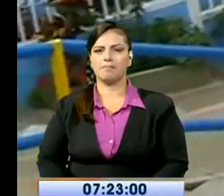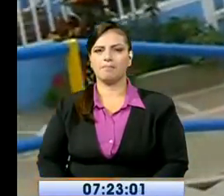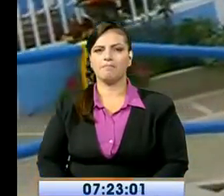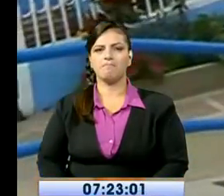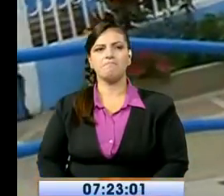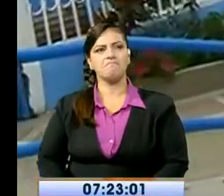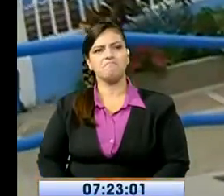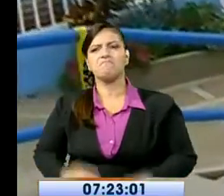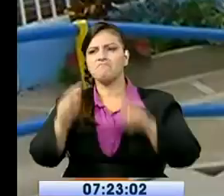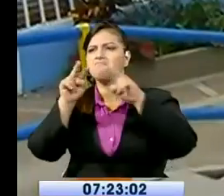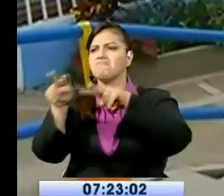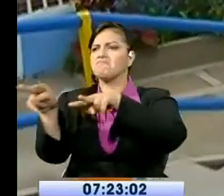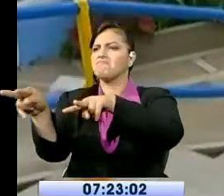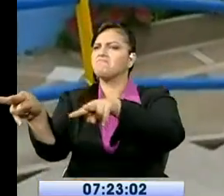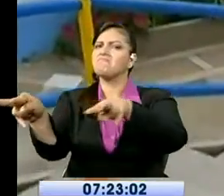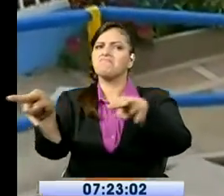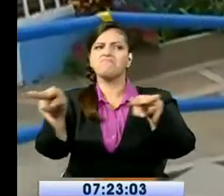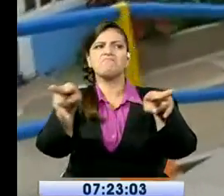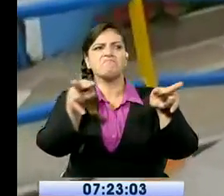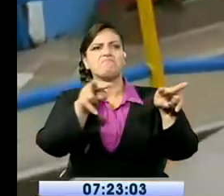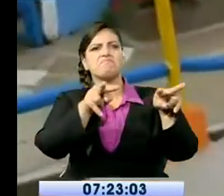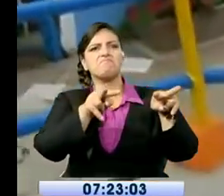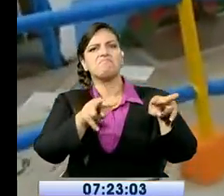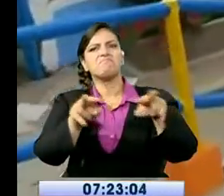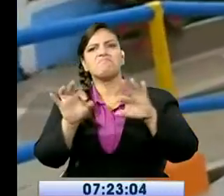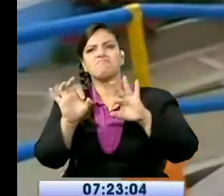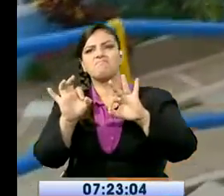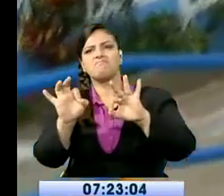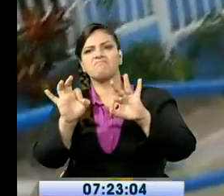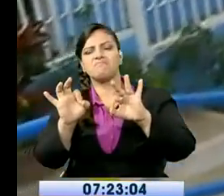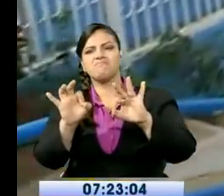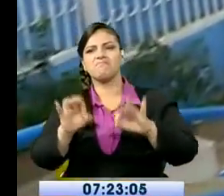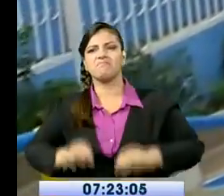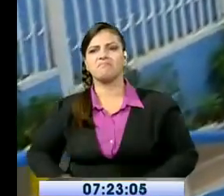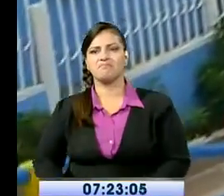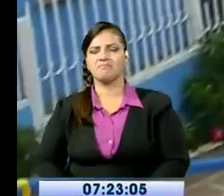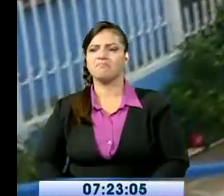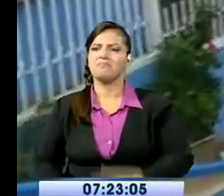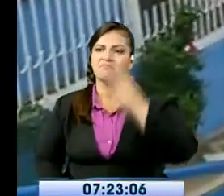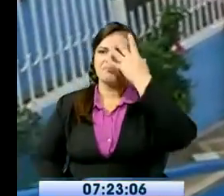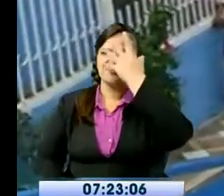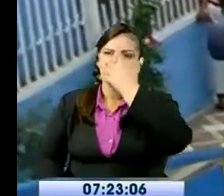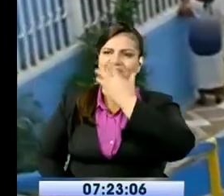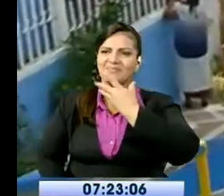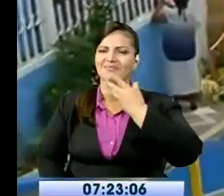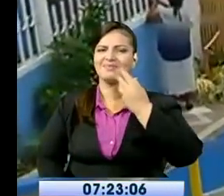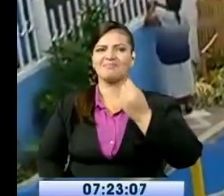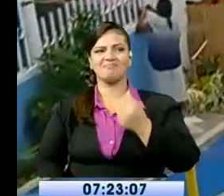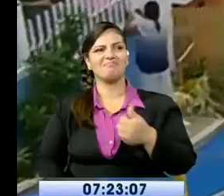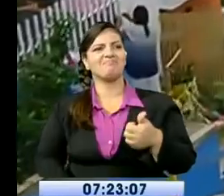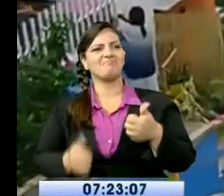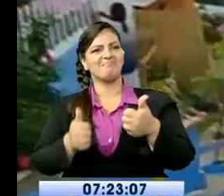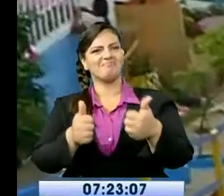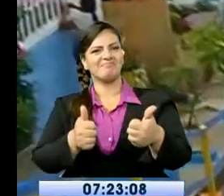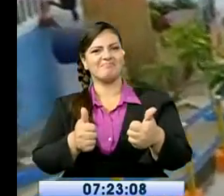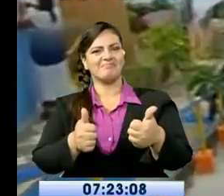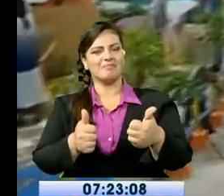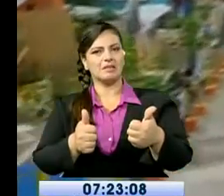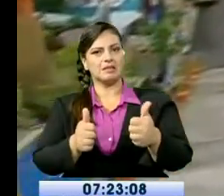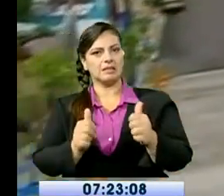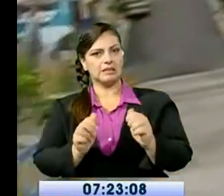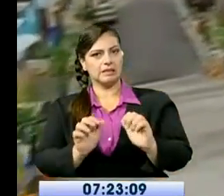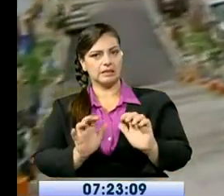una buena vista, una excelente vista, un barrio que se encuentra muy bonito hasta el momento, pero hay algo que está